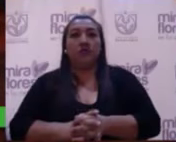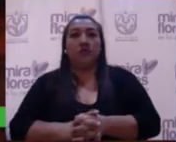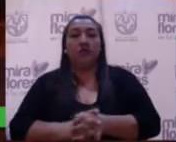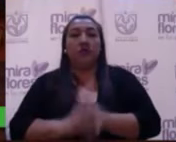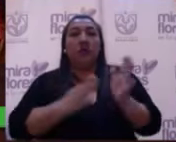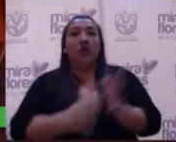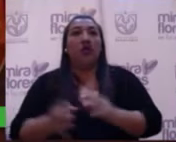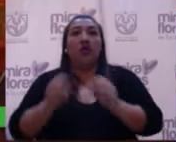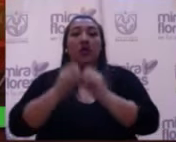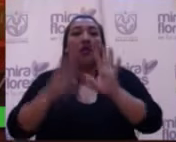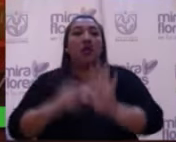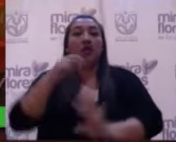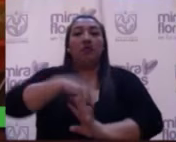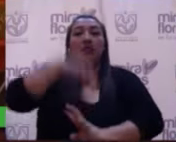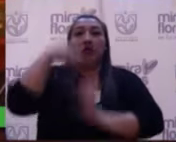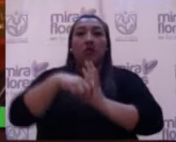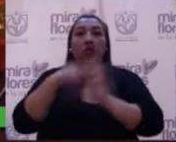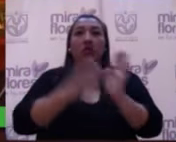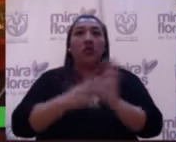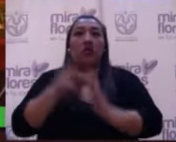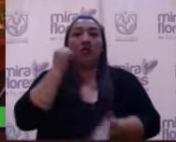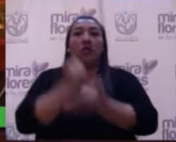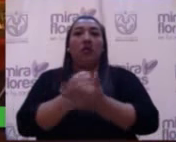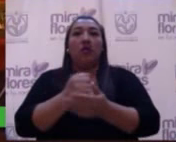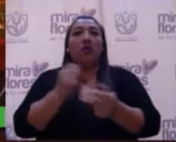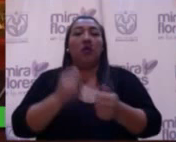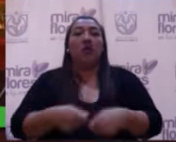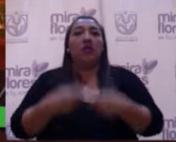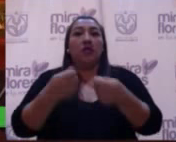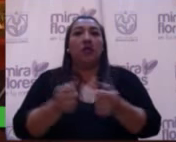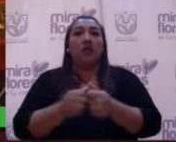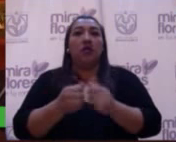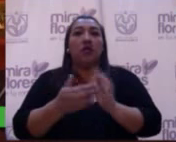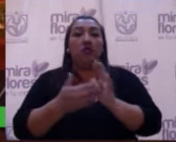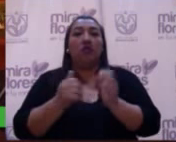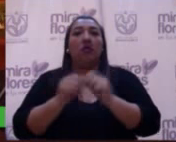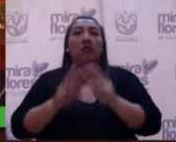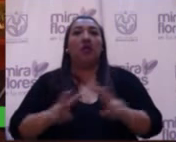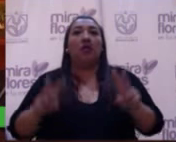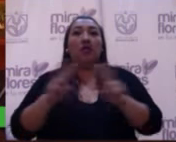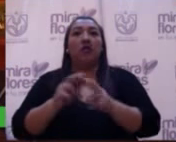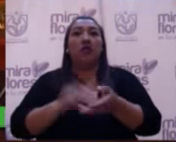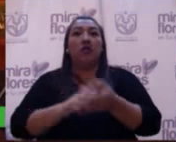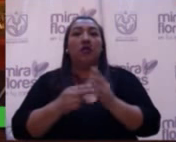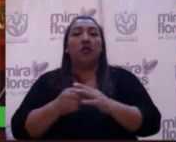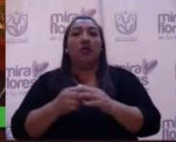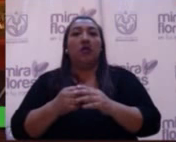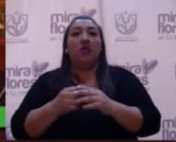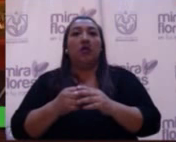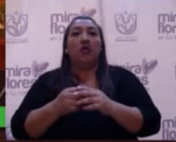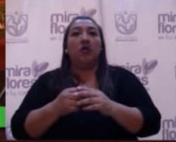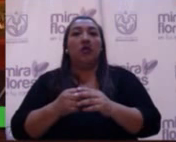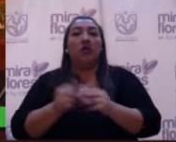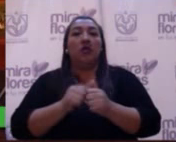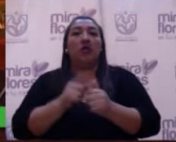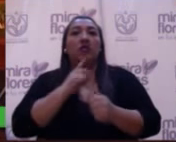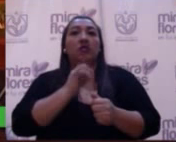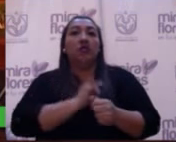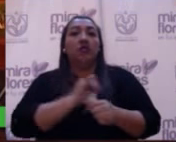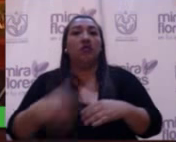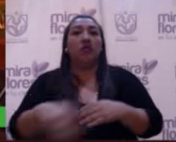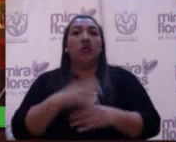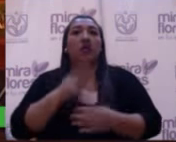Orden del día. Proyecto de ordenanza que aprueba el monto por emisión de actualización de valores, determinación de tributos y su distribución a